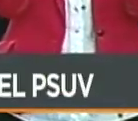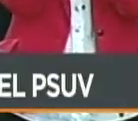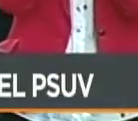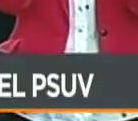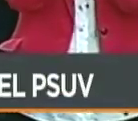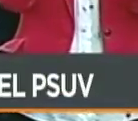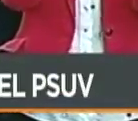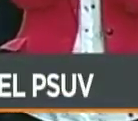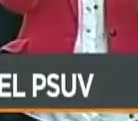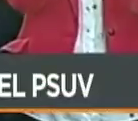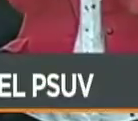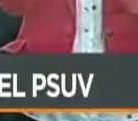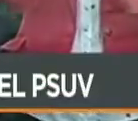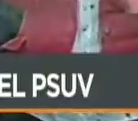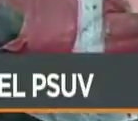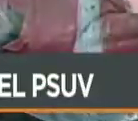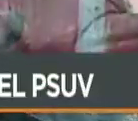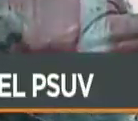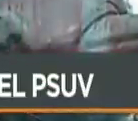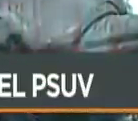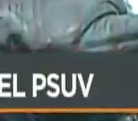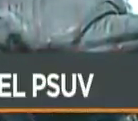la victoria! ¡Gracias!